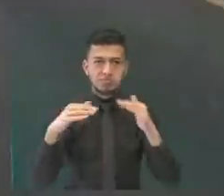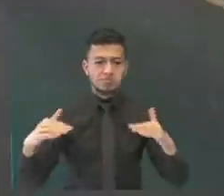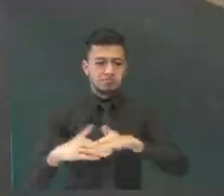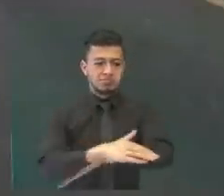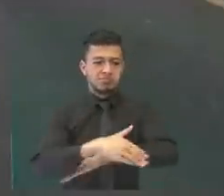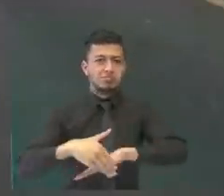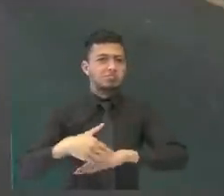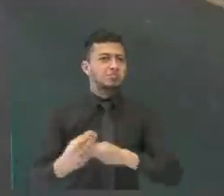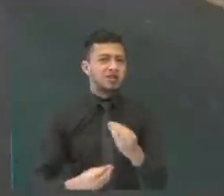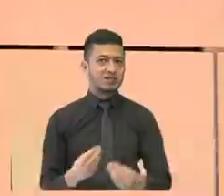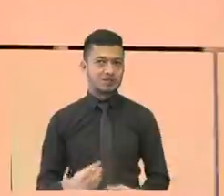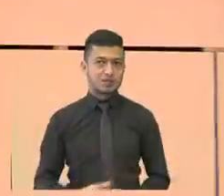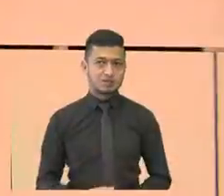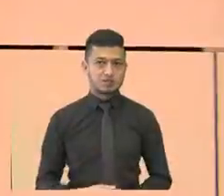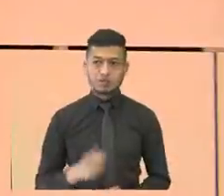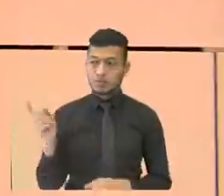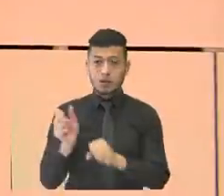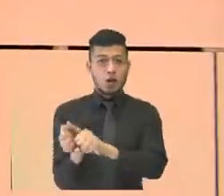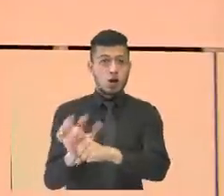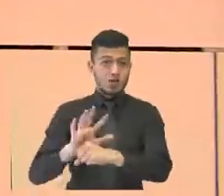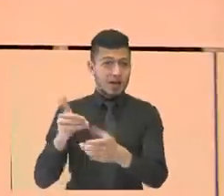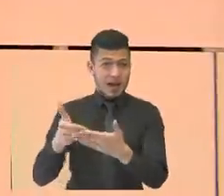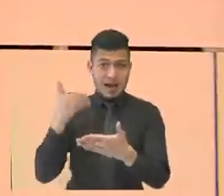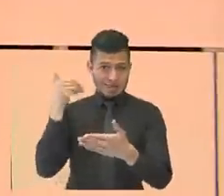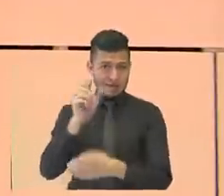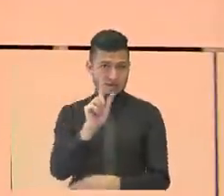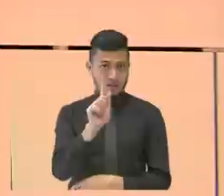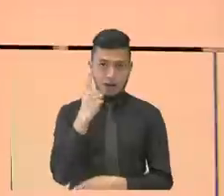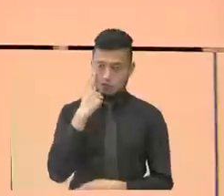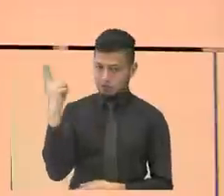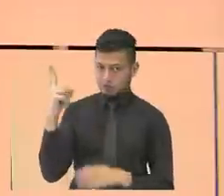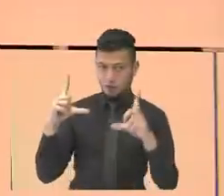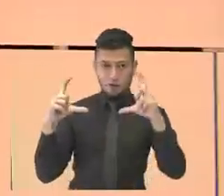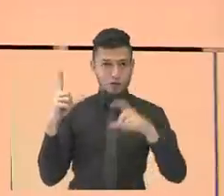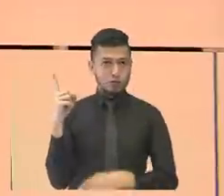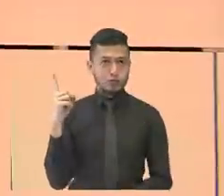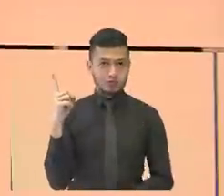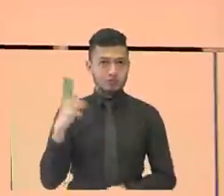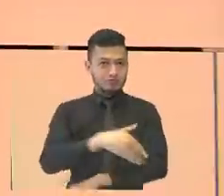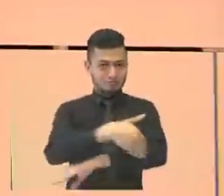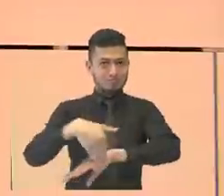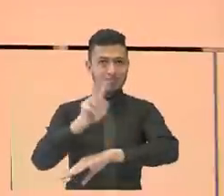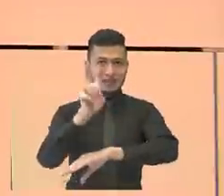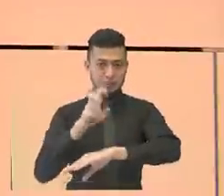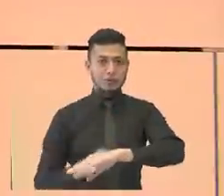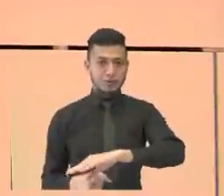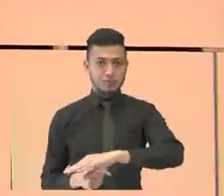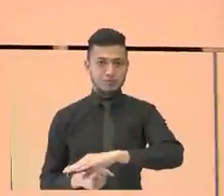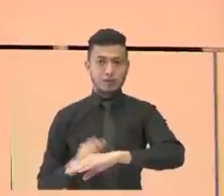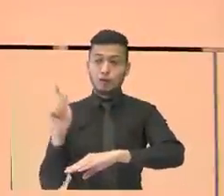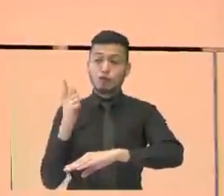Esta era la séptima pre-COVID, es decir, en febrero. En febrero de este año estará la séptima.